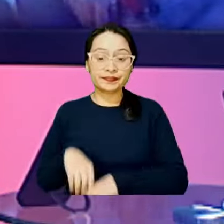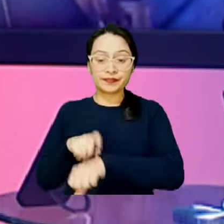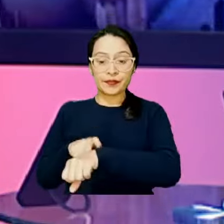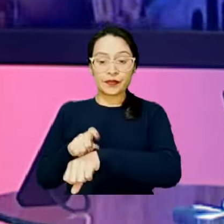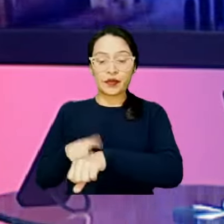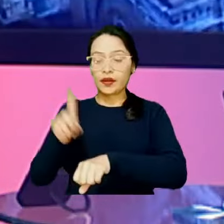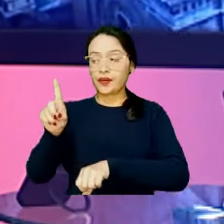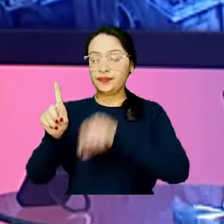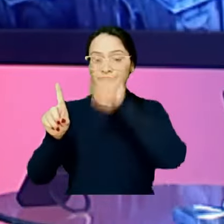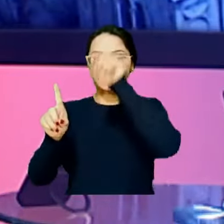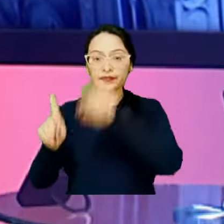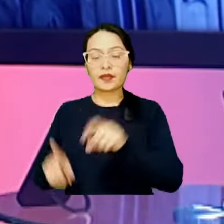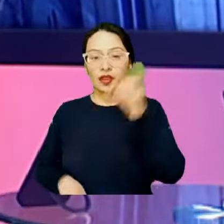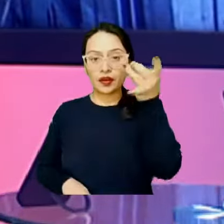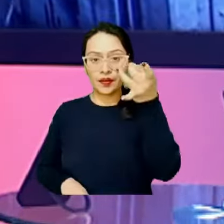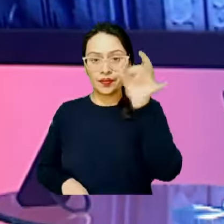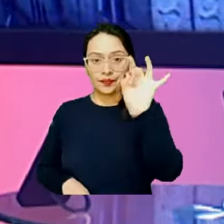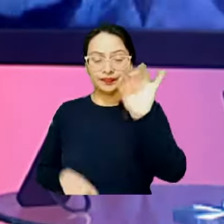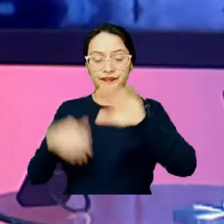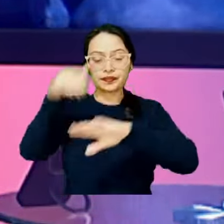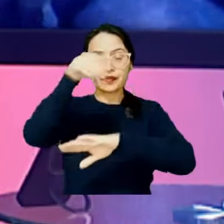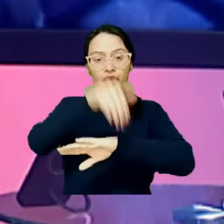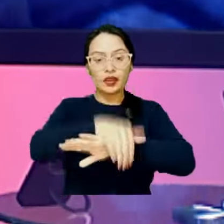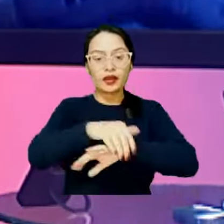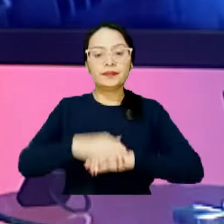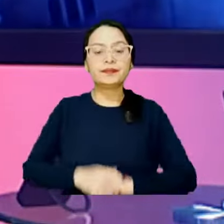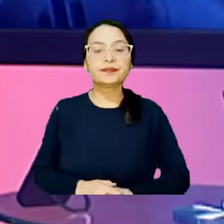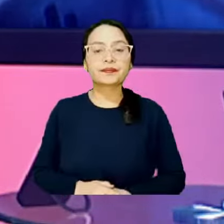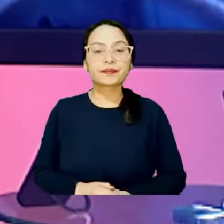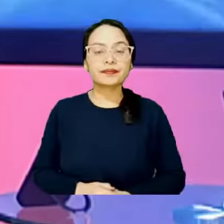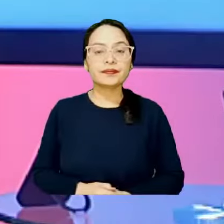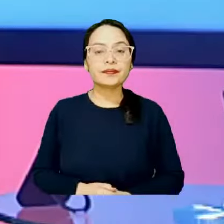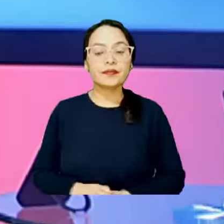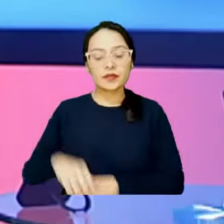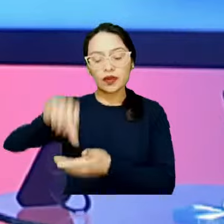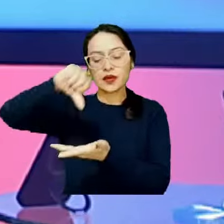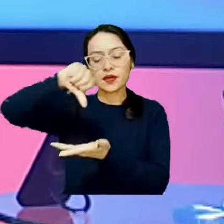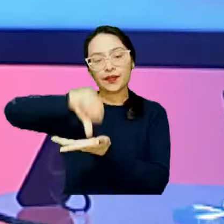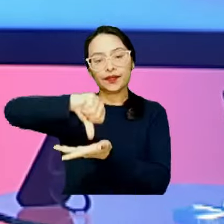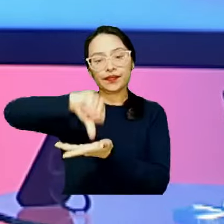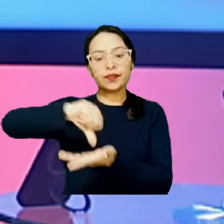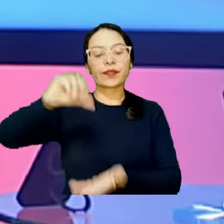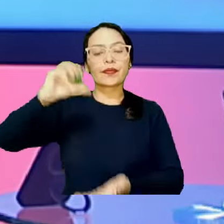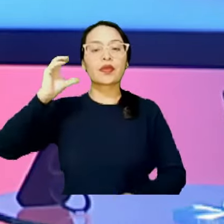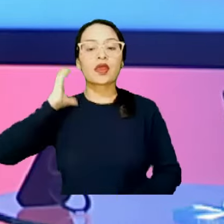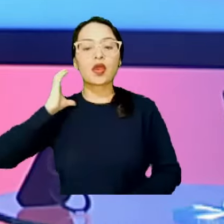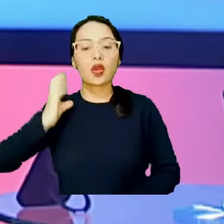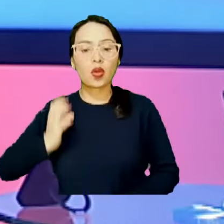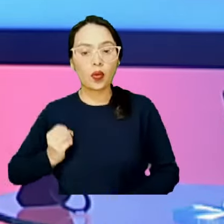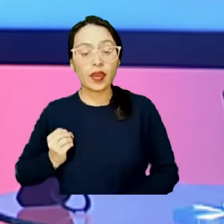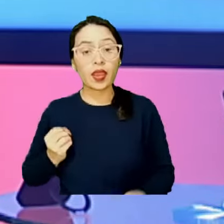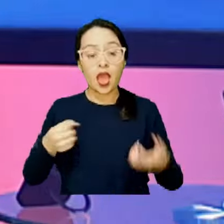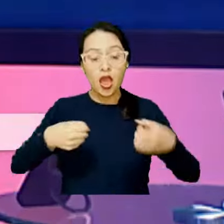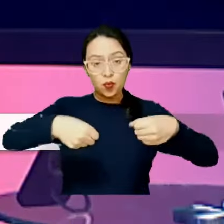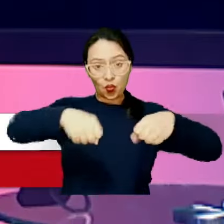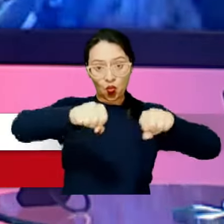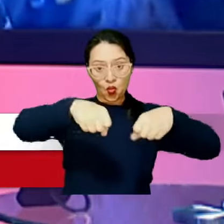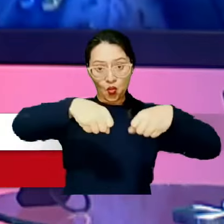3:18. Seguimos con información y les contamos que en Cuenca la motocicleta de dos presuntos extorsionadores